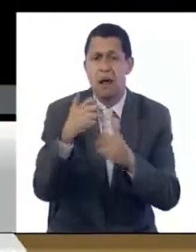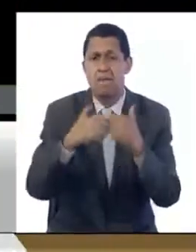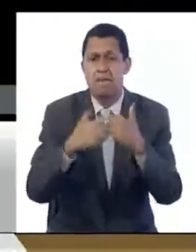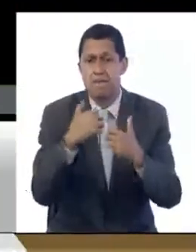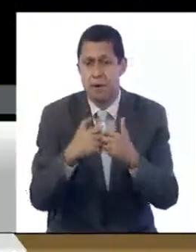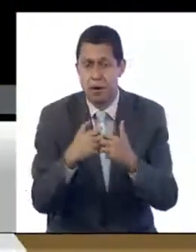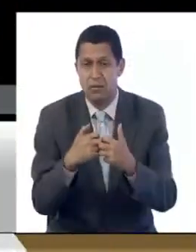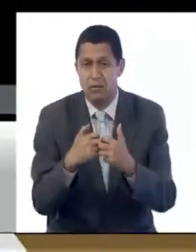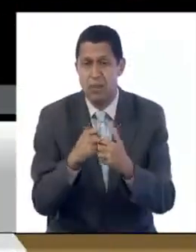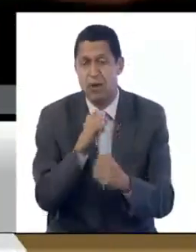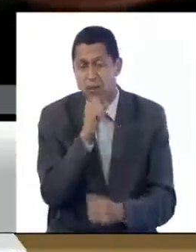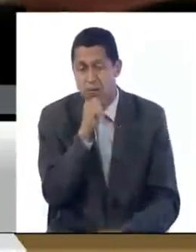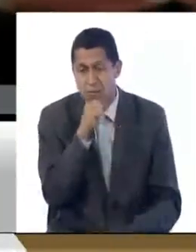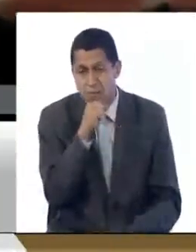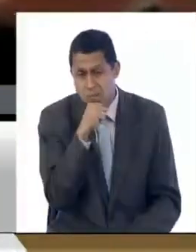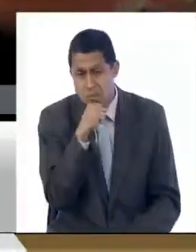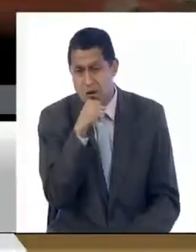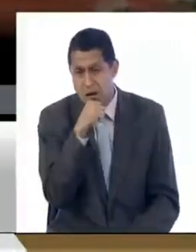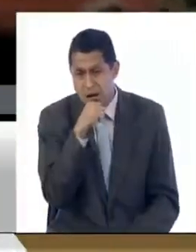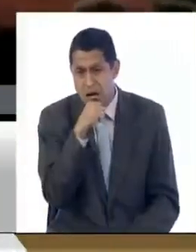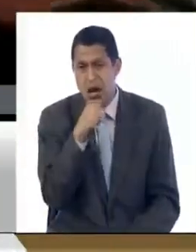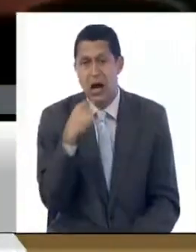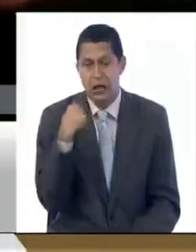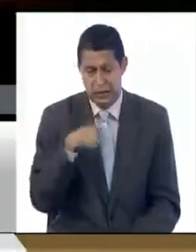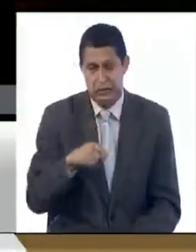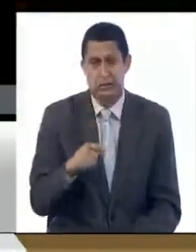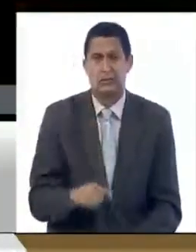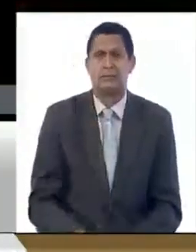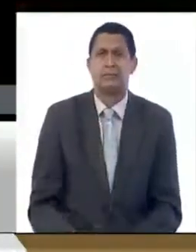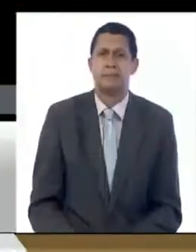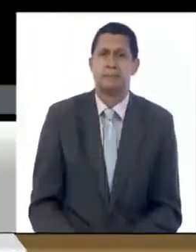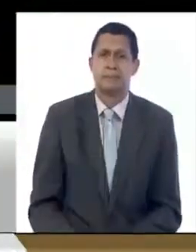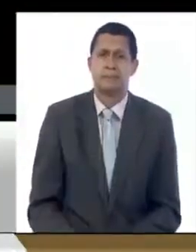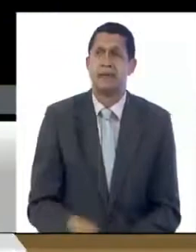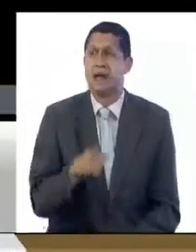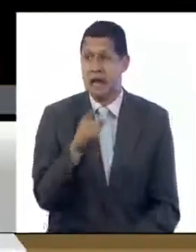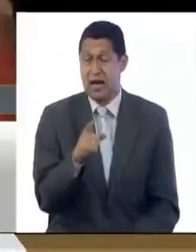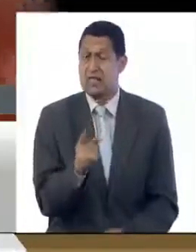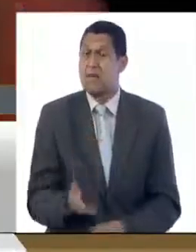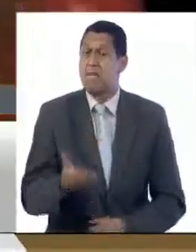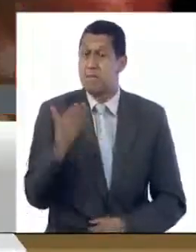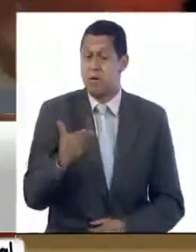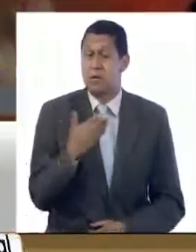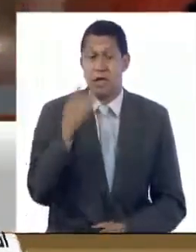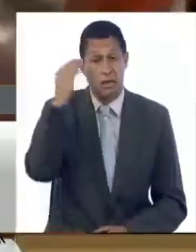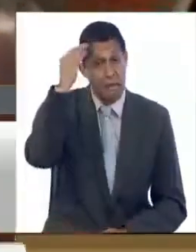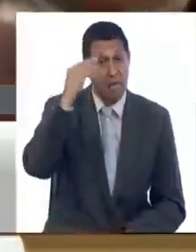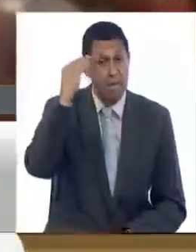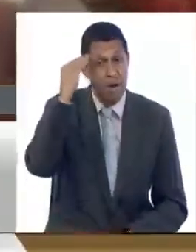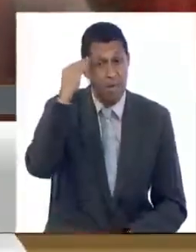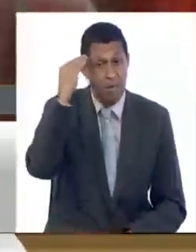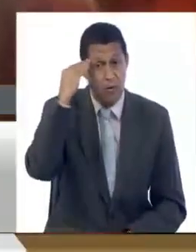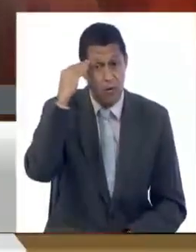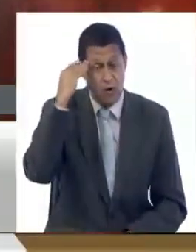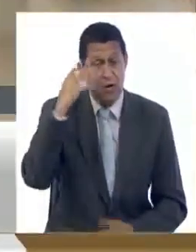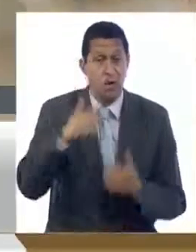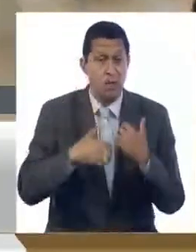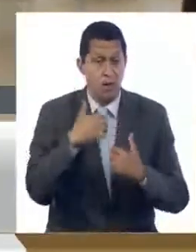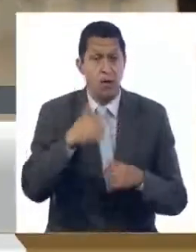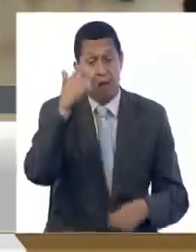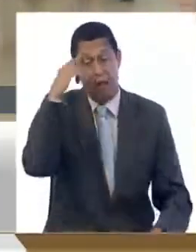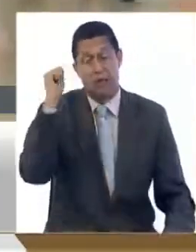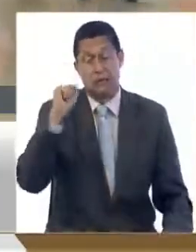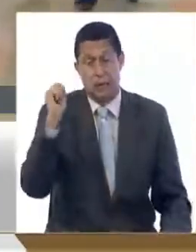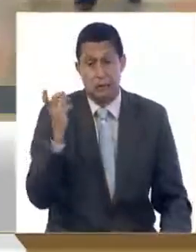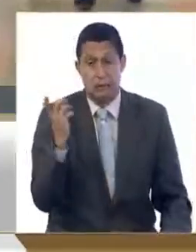que el envejecimiento tiene sobre el hipocampo del cerebro, que es la clave para la memoria y el tratamiento de la información.